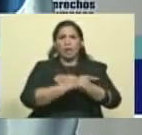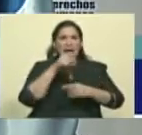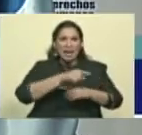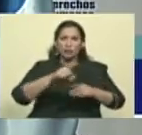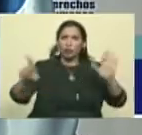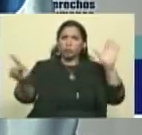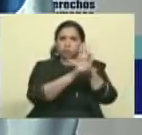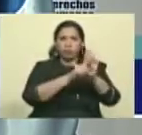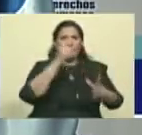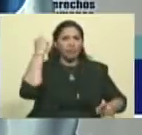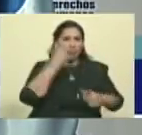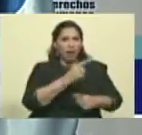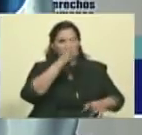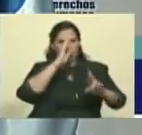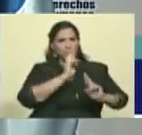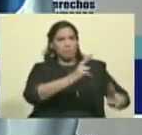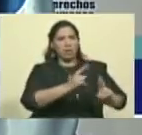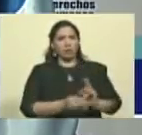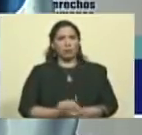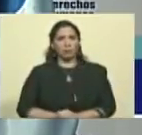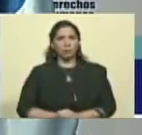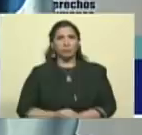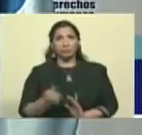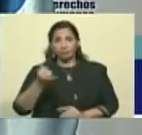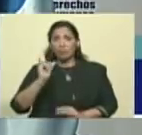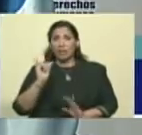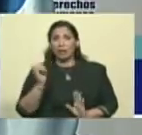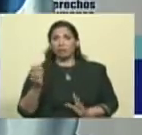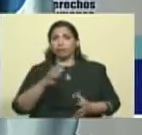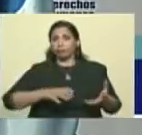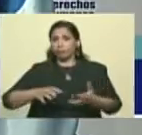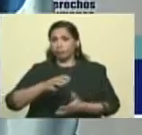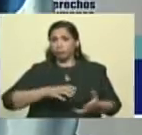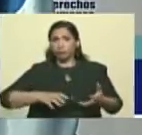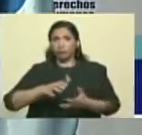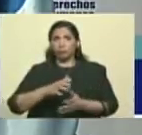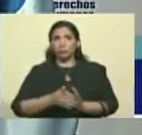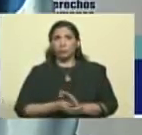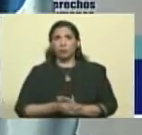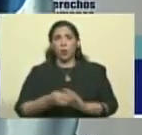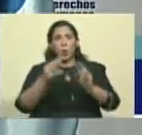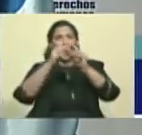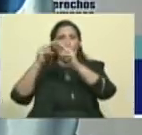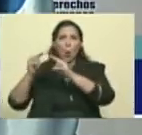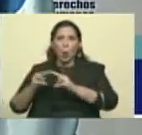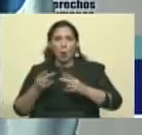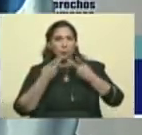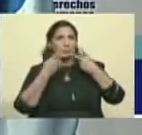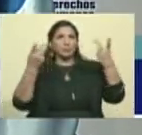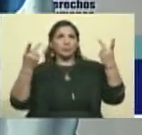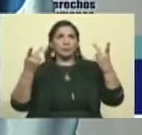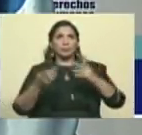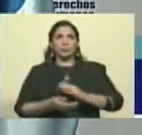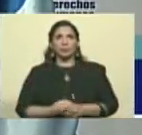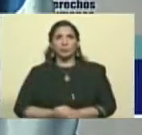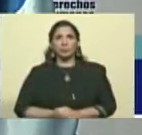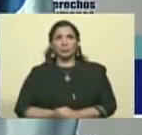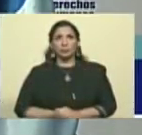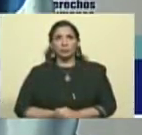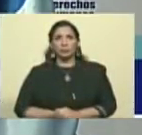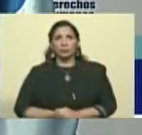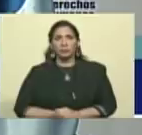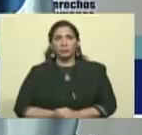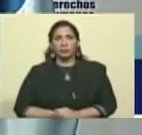de la ley. Y hay un caso emblemático, conocido por la opinión pública, que estremeció a la opinión